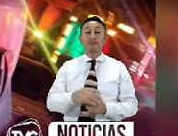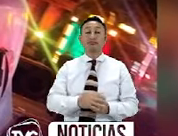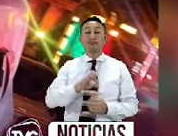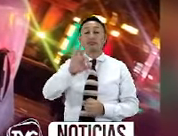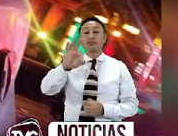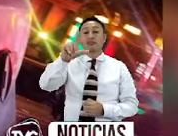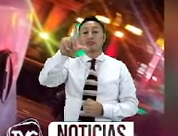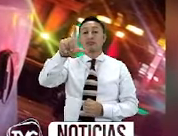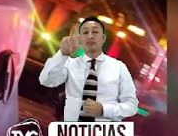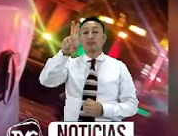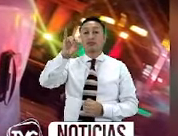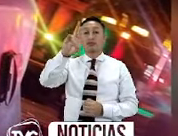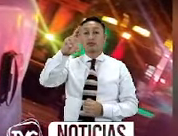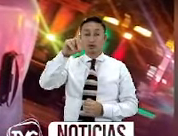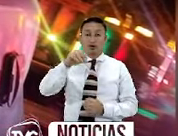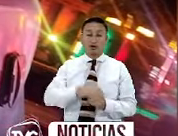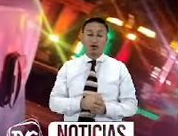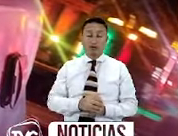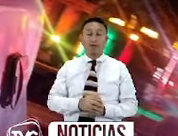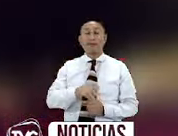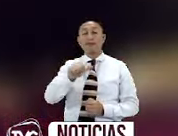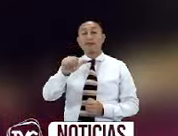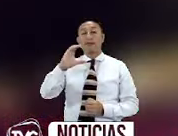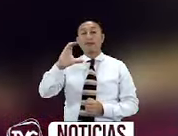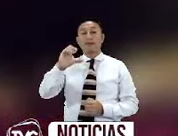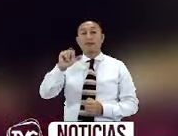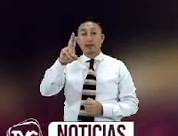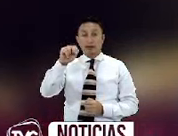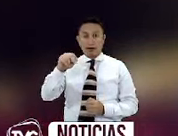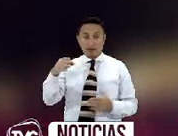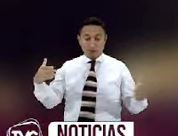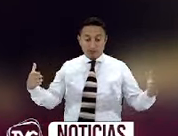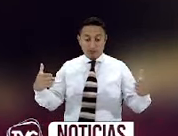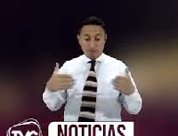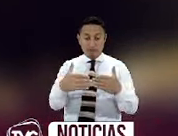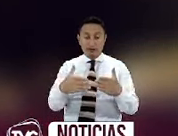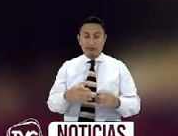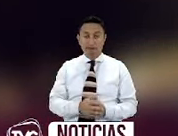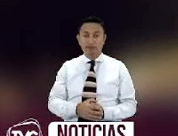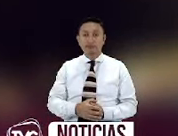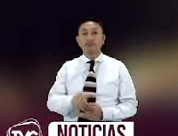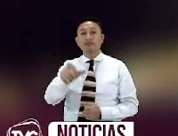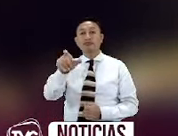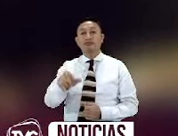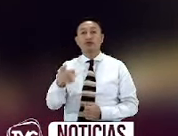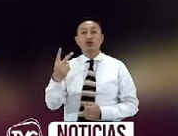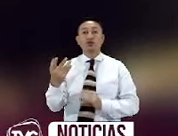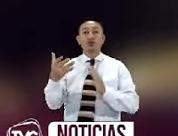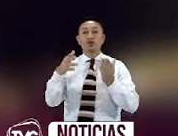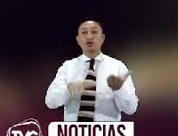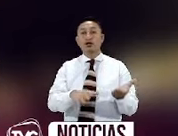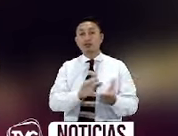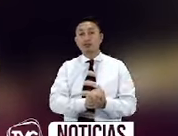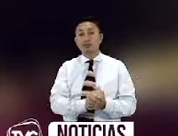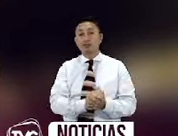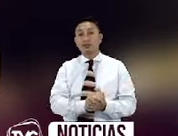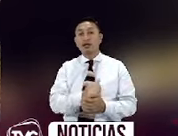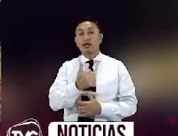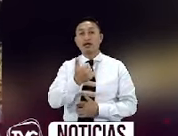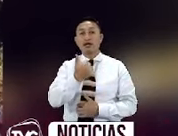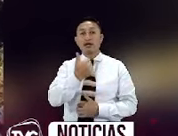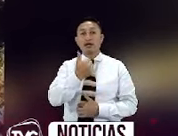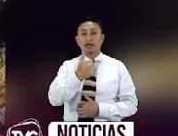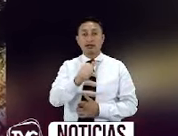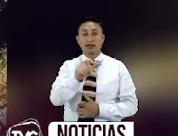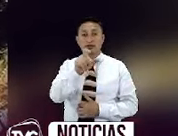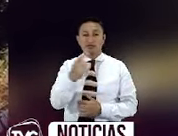el Carmen en la provincia de Manabí. El siniestro de tránsito dejó un saldo de 2 fallecidos y más de 10 heridos, quienes fueron trasladados